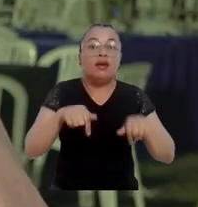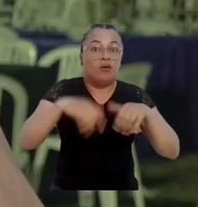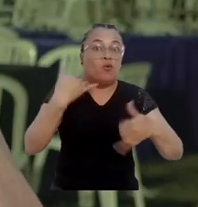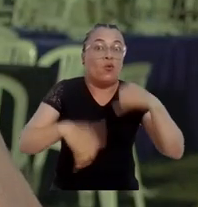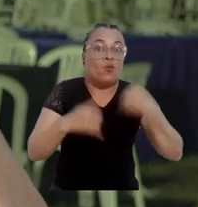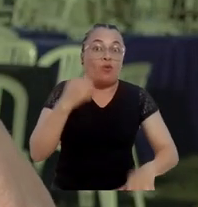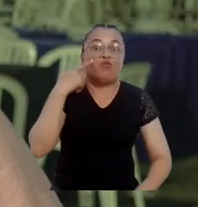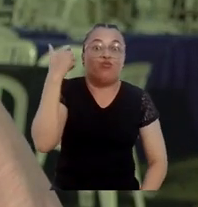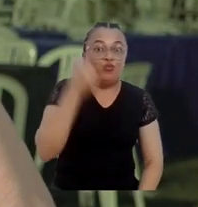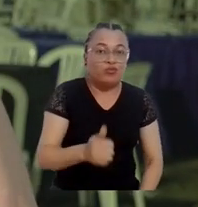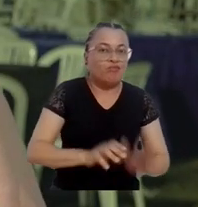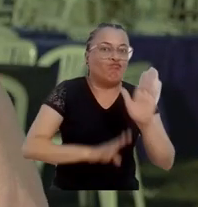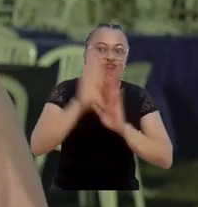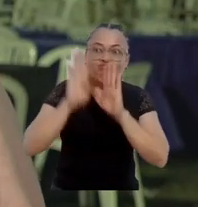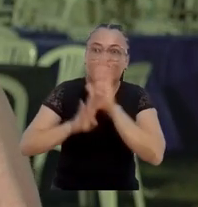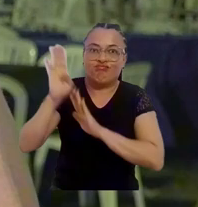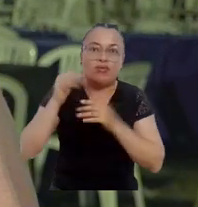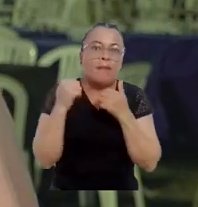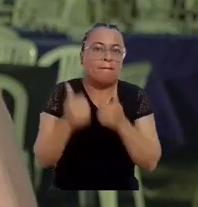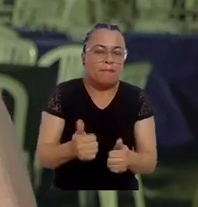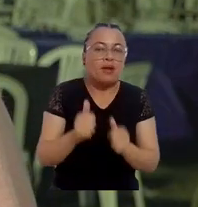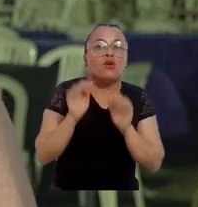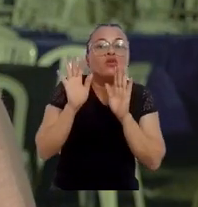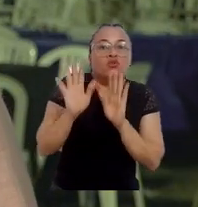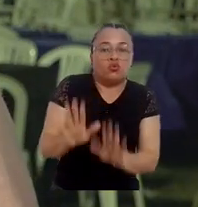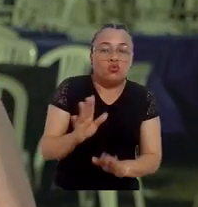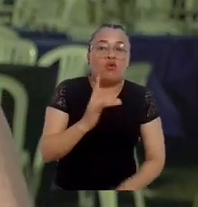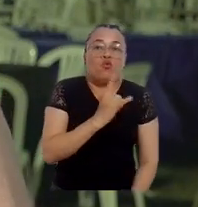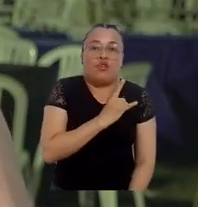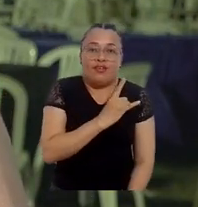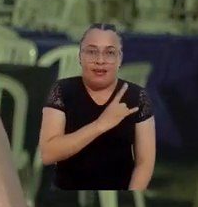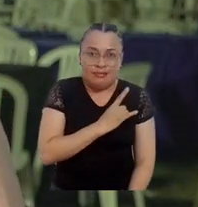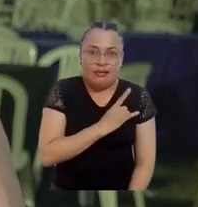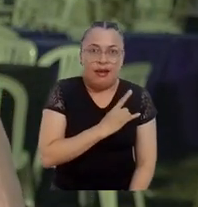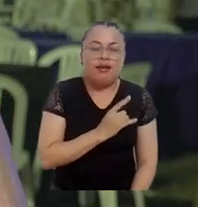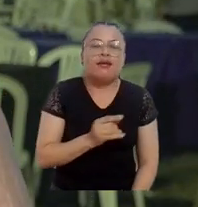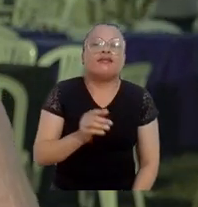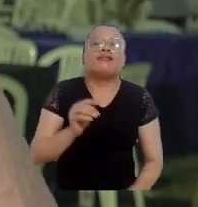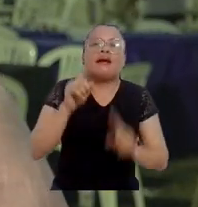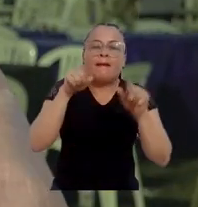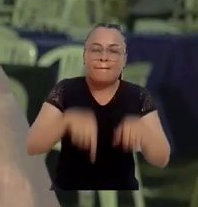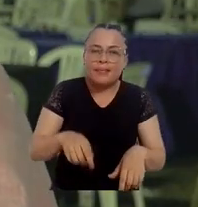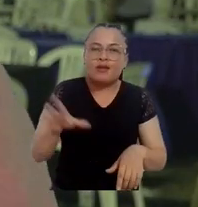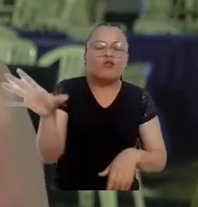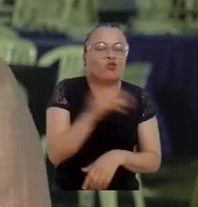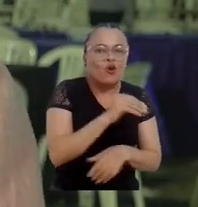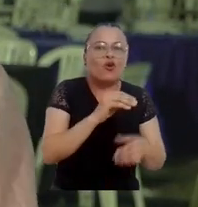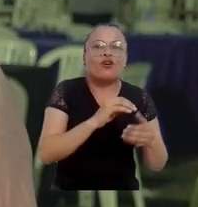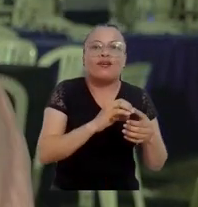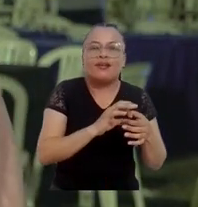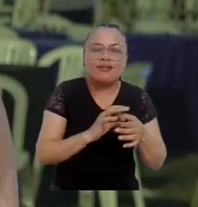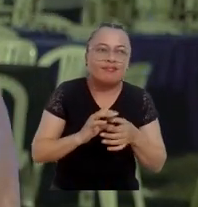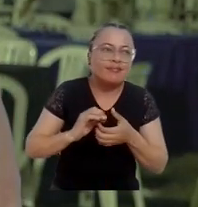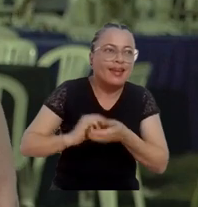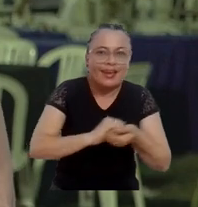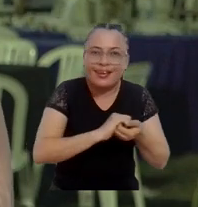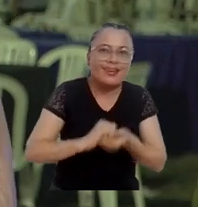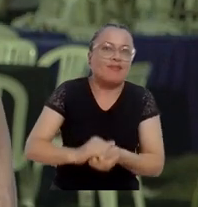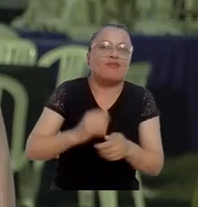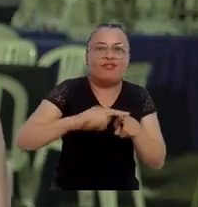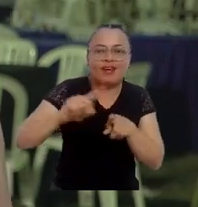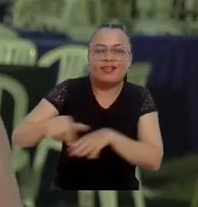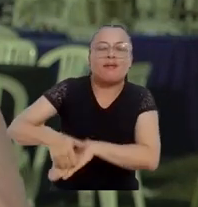un éxito. No solamente la universidad como tal, sino todo el equipo, tanto